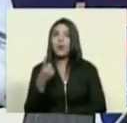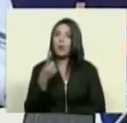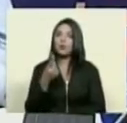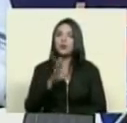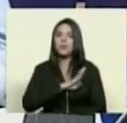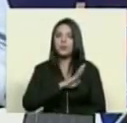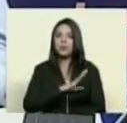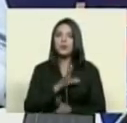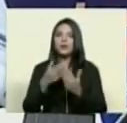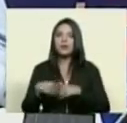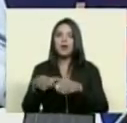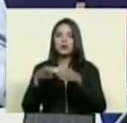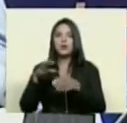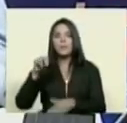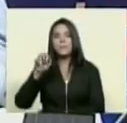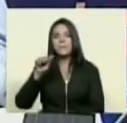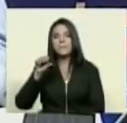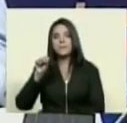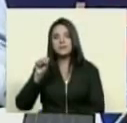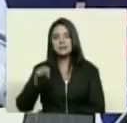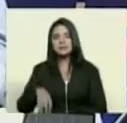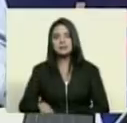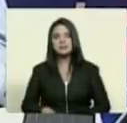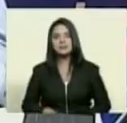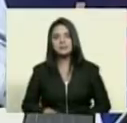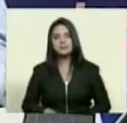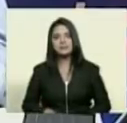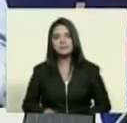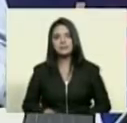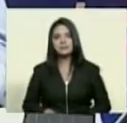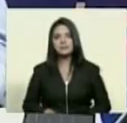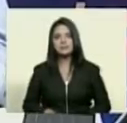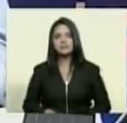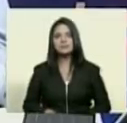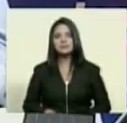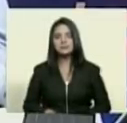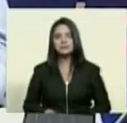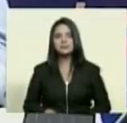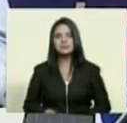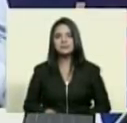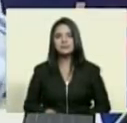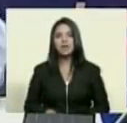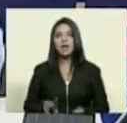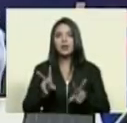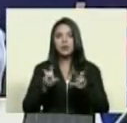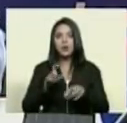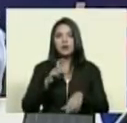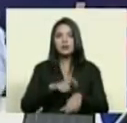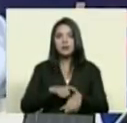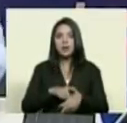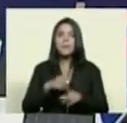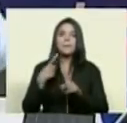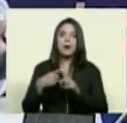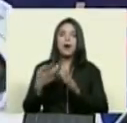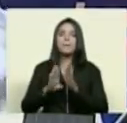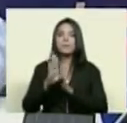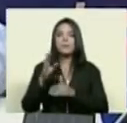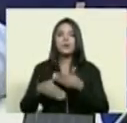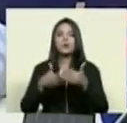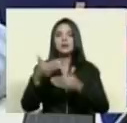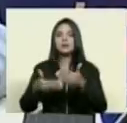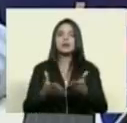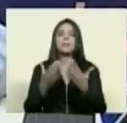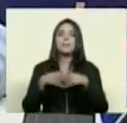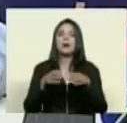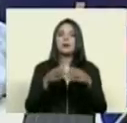pertenece al Partido Movimiento al Socialismo. Y ahí está Un Nuevo Tiempo y está Avanzada Progresista como partidos de